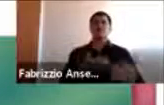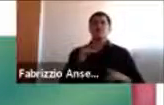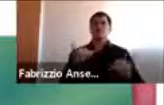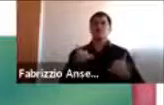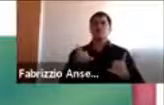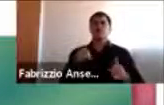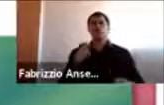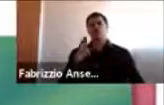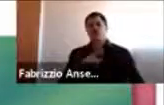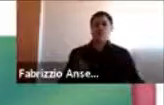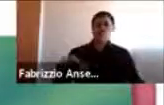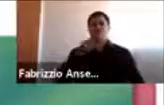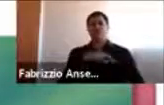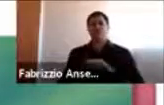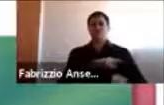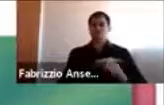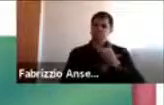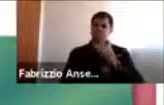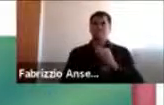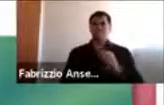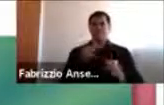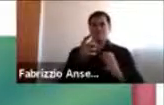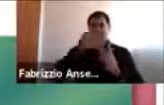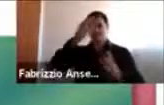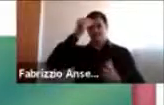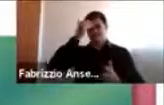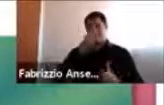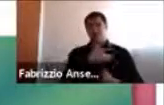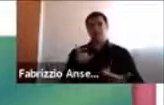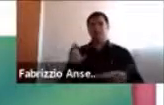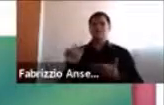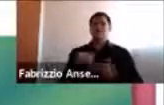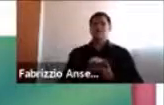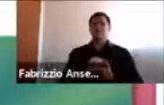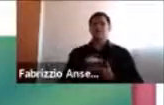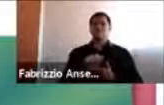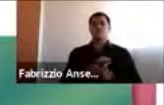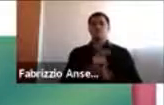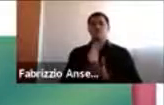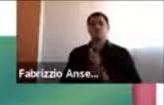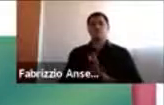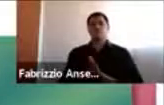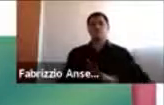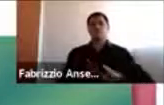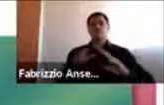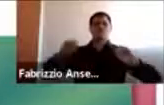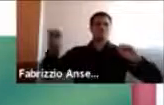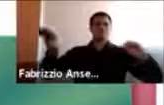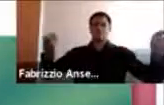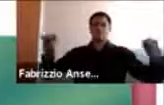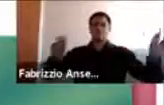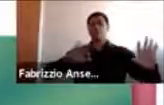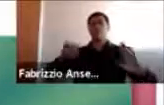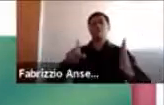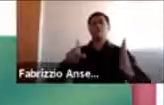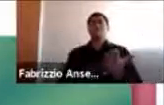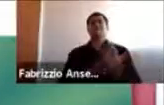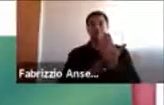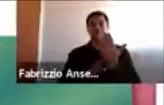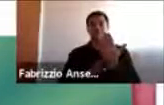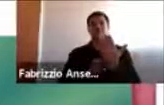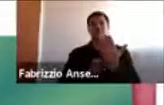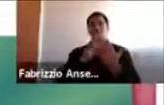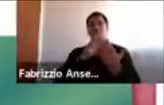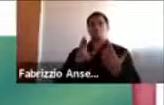reforzar el aprendizaje de forma de que se borran todos los distractores y al niño se le muestra nuevamente la respuesta correcta para que la pueda seleccionar